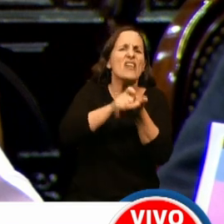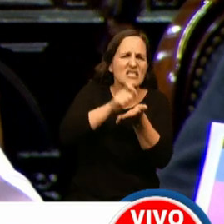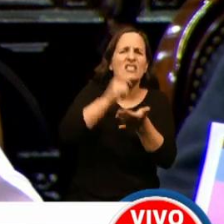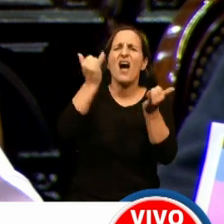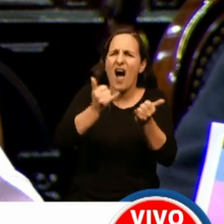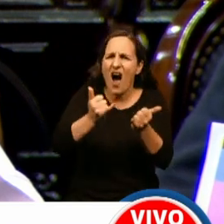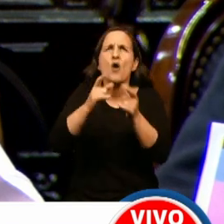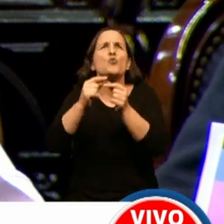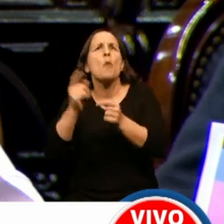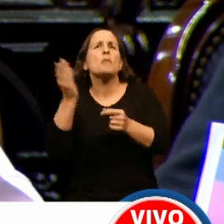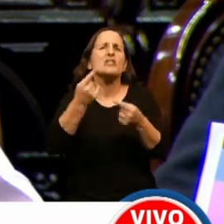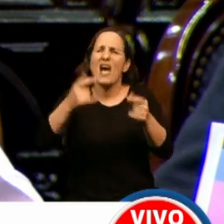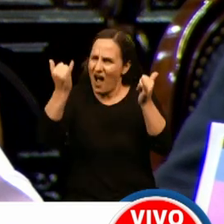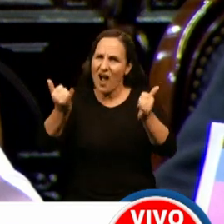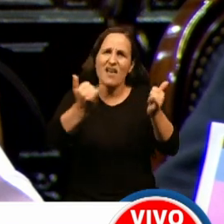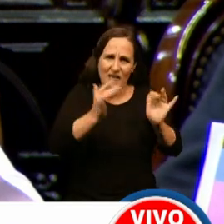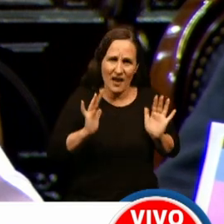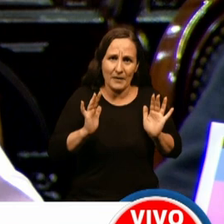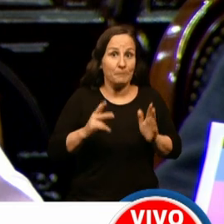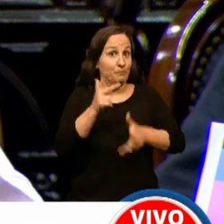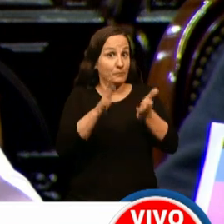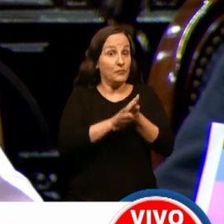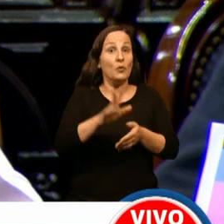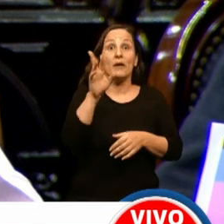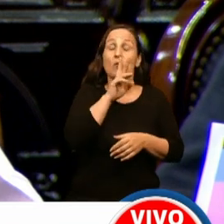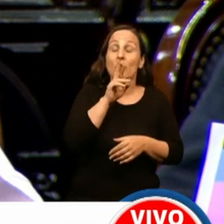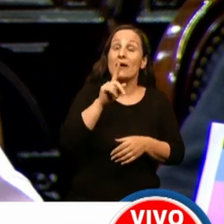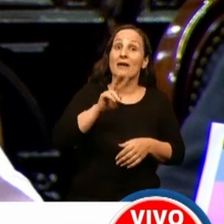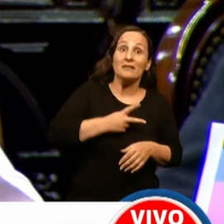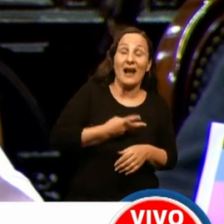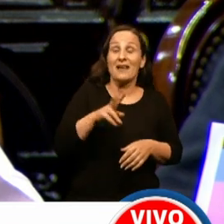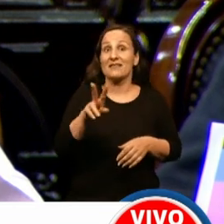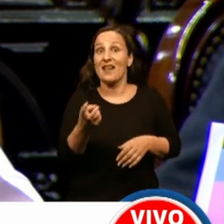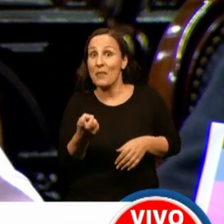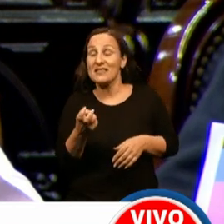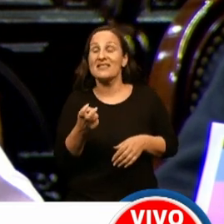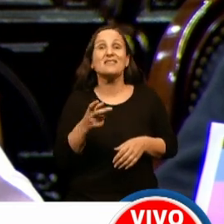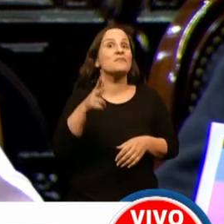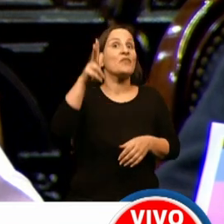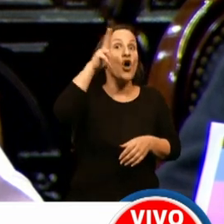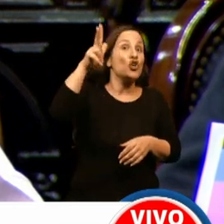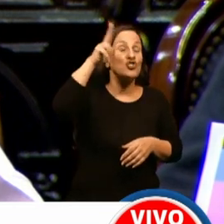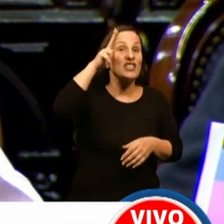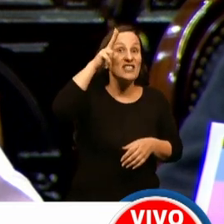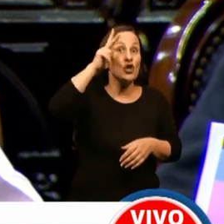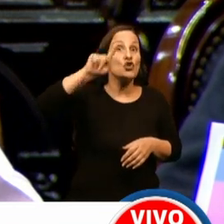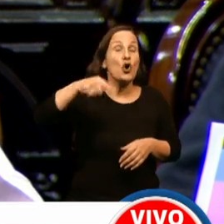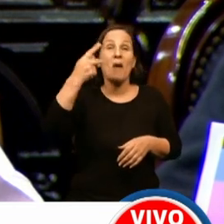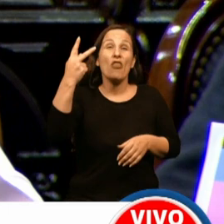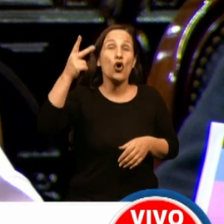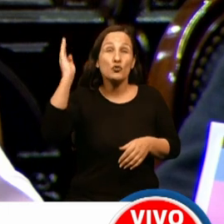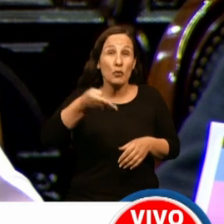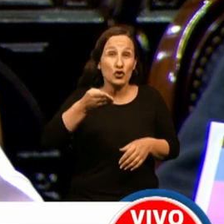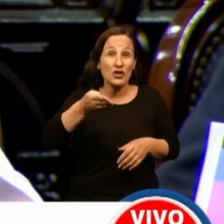hay números hablando de las mujeres trans travestis el 88,2 por